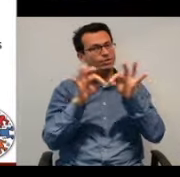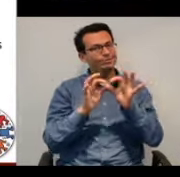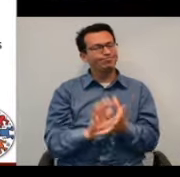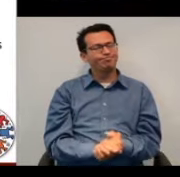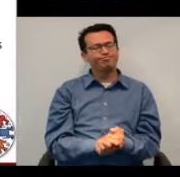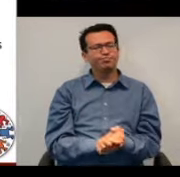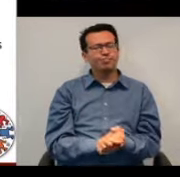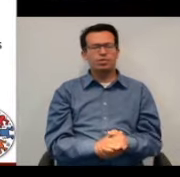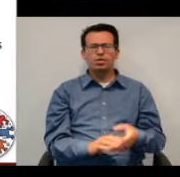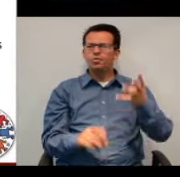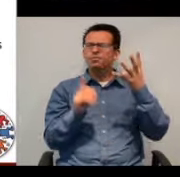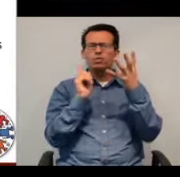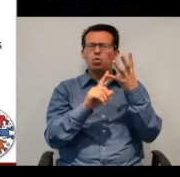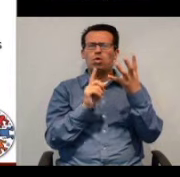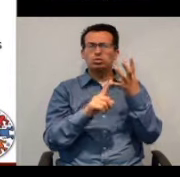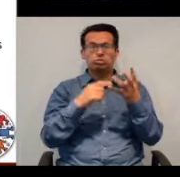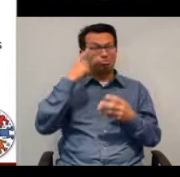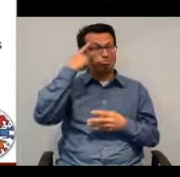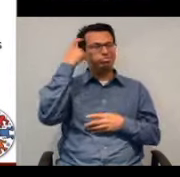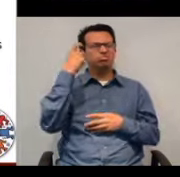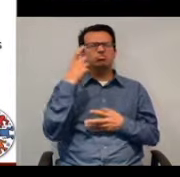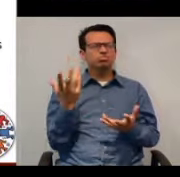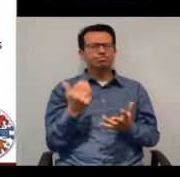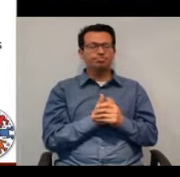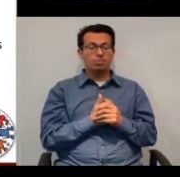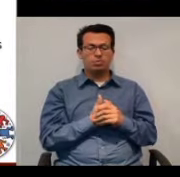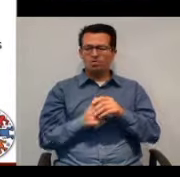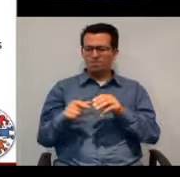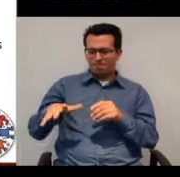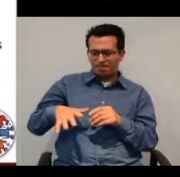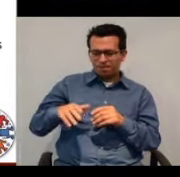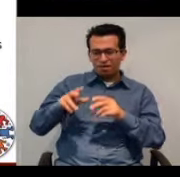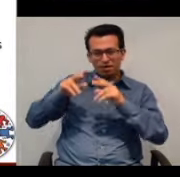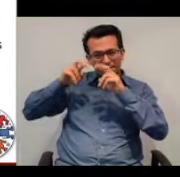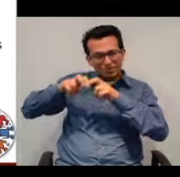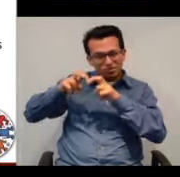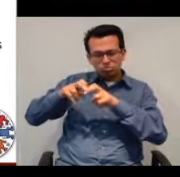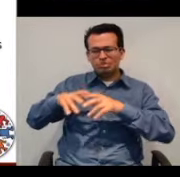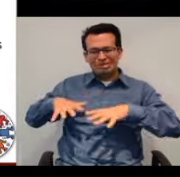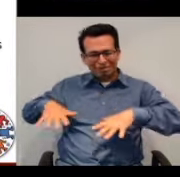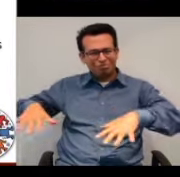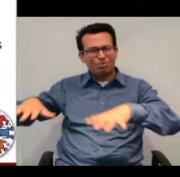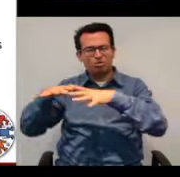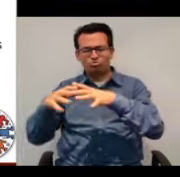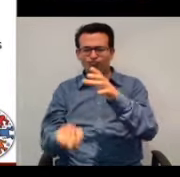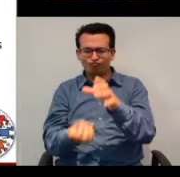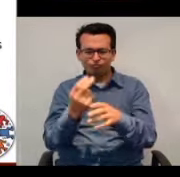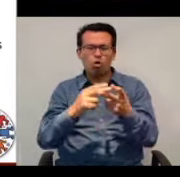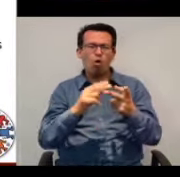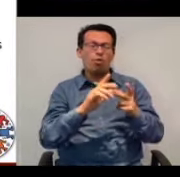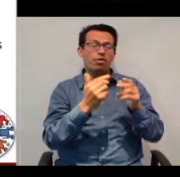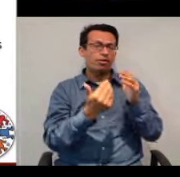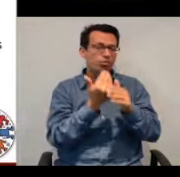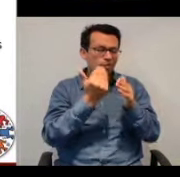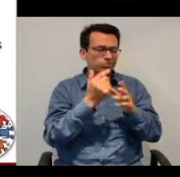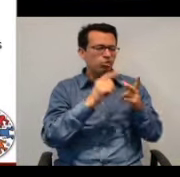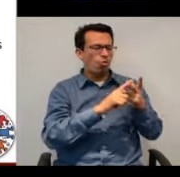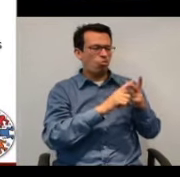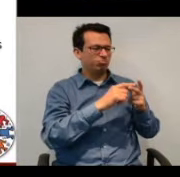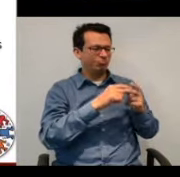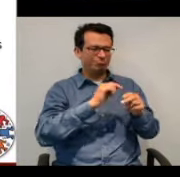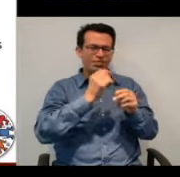El cuarto reto es tener espacios de investigación, innovación y creación artística y cultural. En sus inicios habíamos